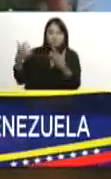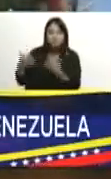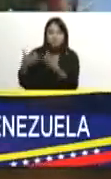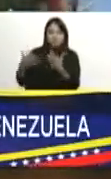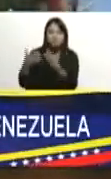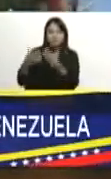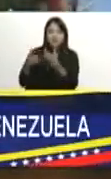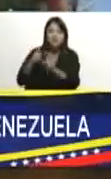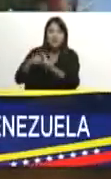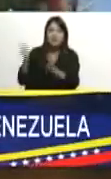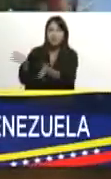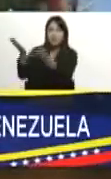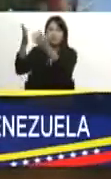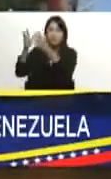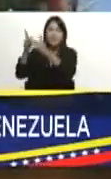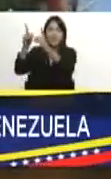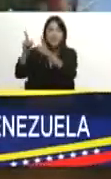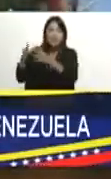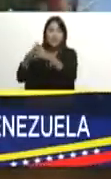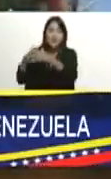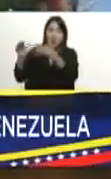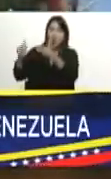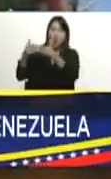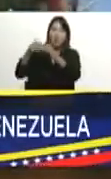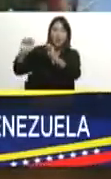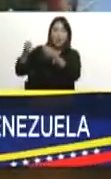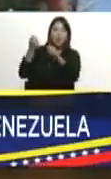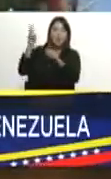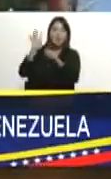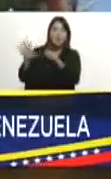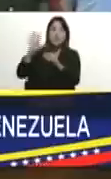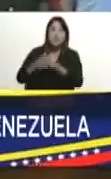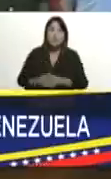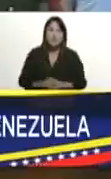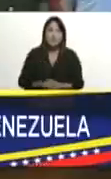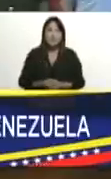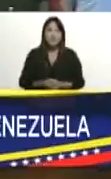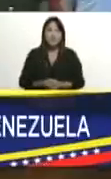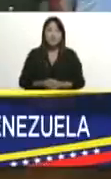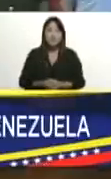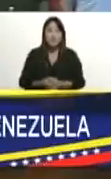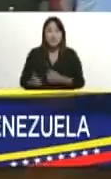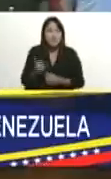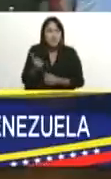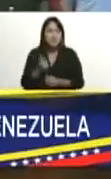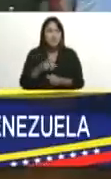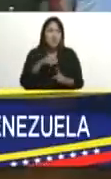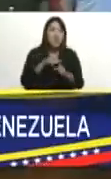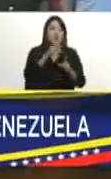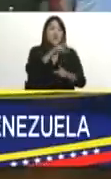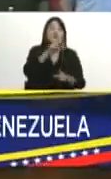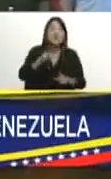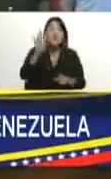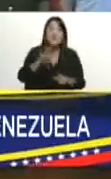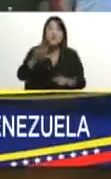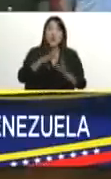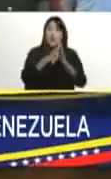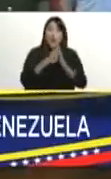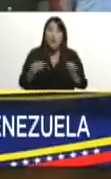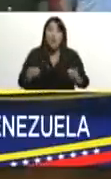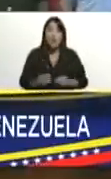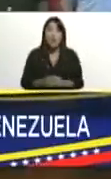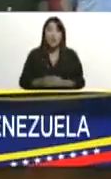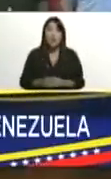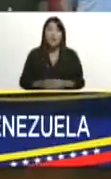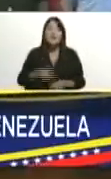coercitivas y unilaterales en detrimento de sus propios connacionales, haciendo además llamados a